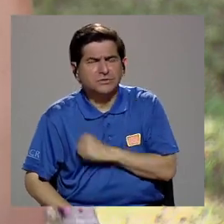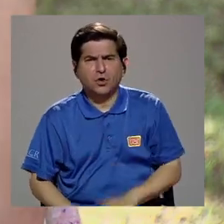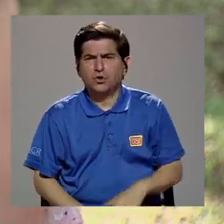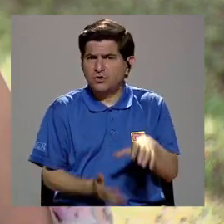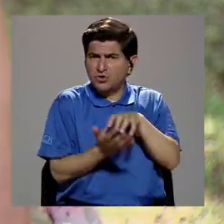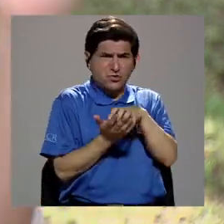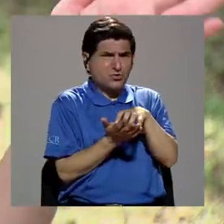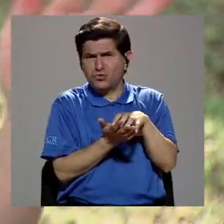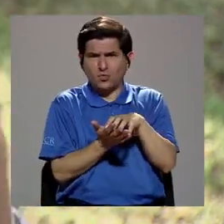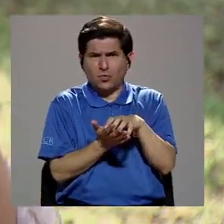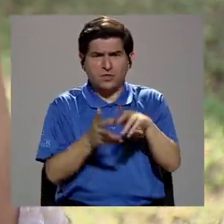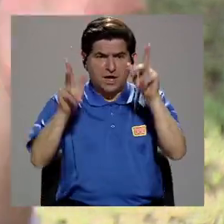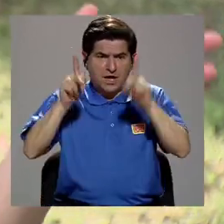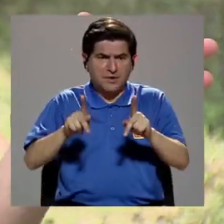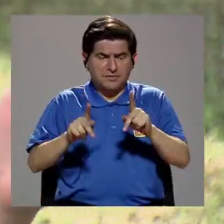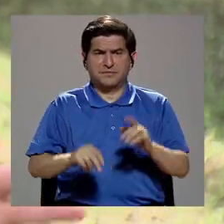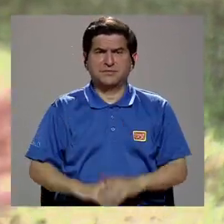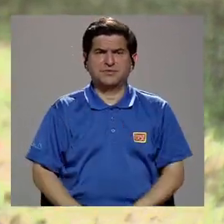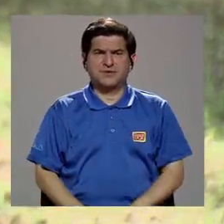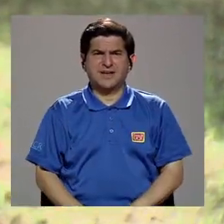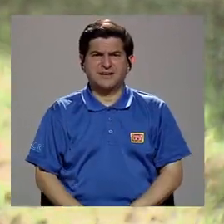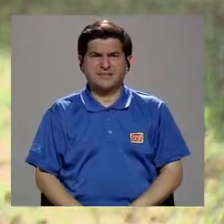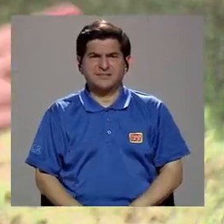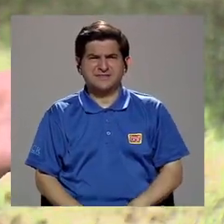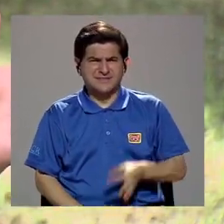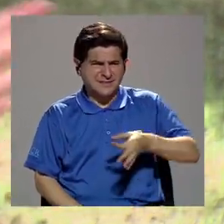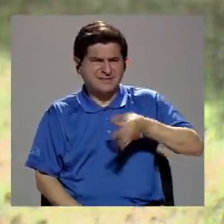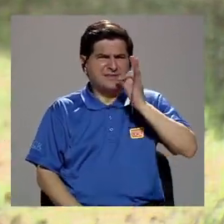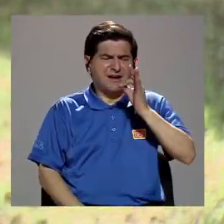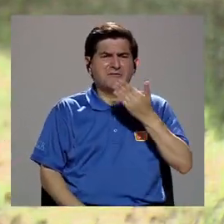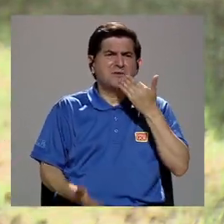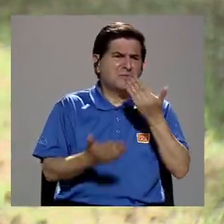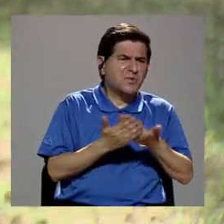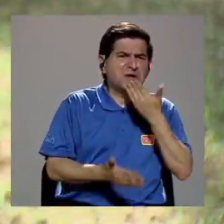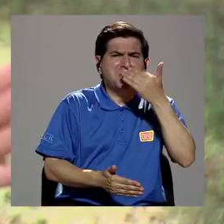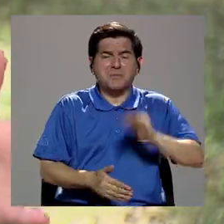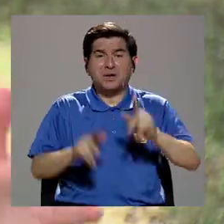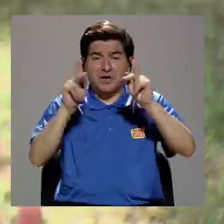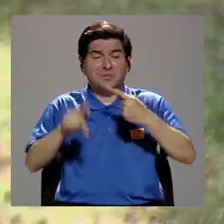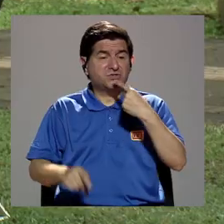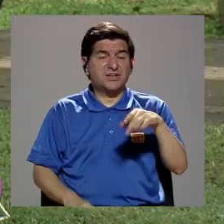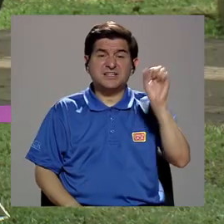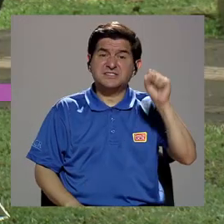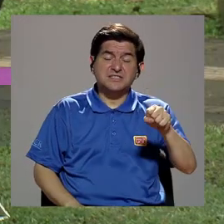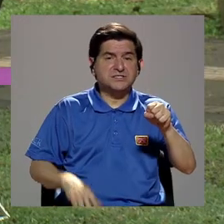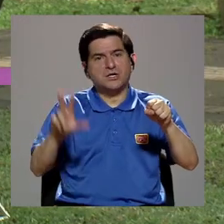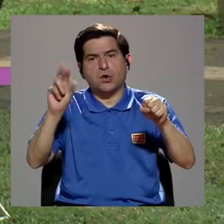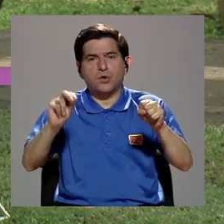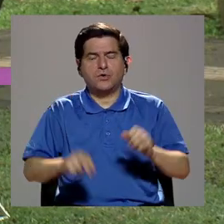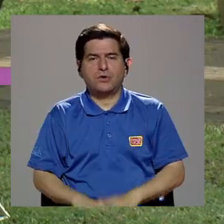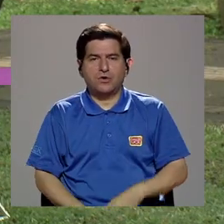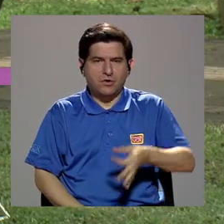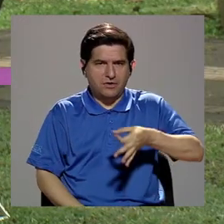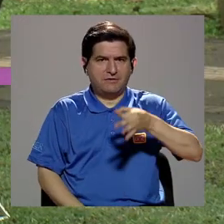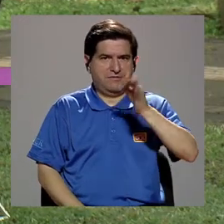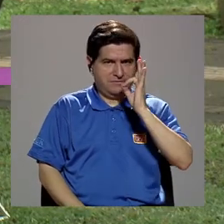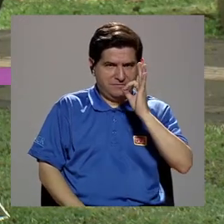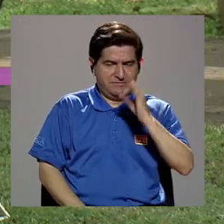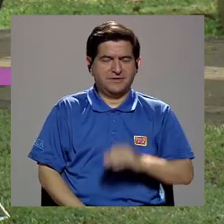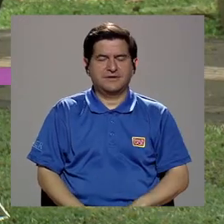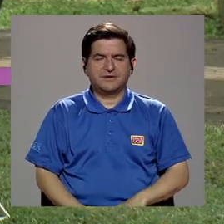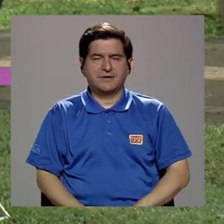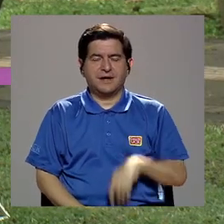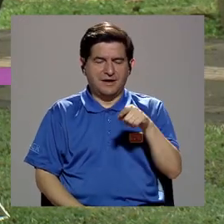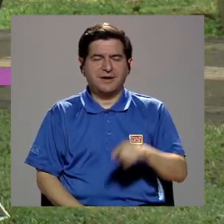que las personas siempre hacen, ¿verdad? El café es bueno, el café es malo. A veces hay personas que les dicen que sí, a otras que no. No, el café definitivamente, por el tema de